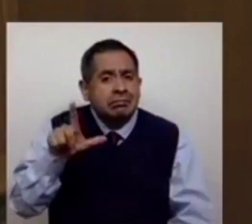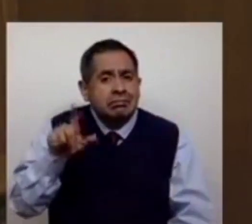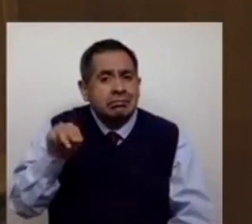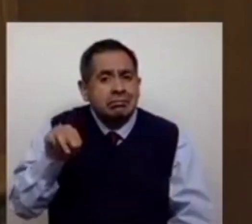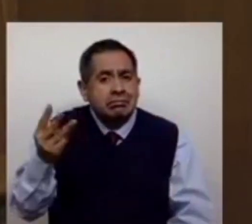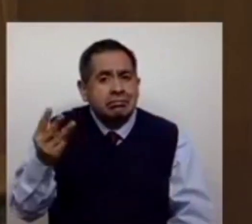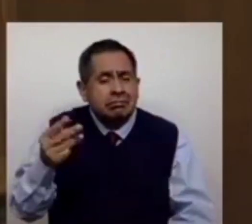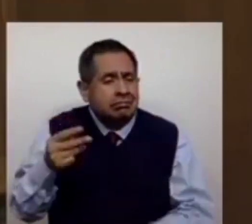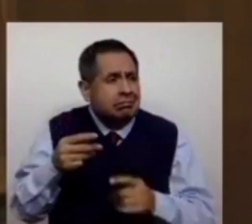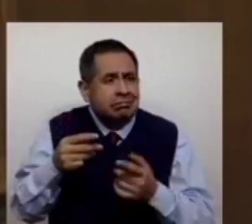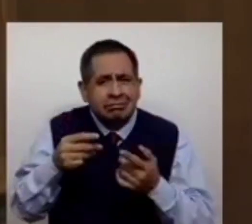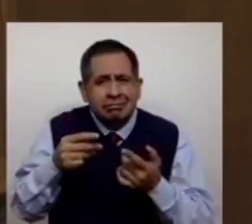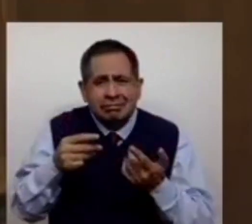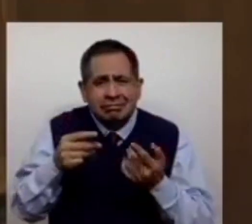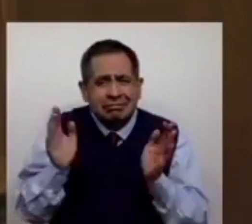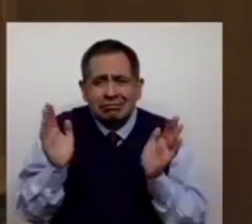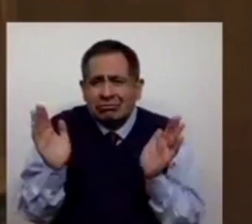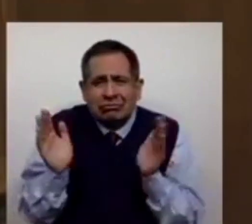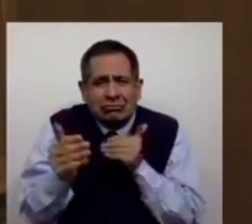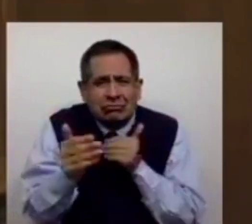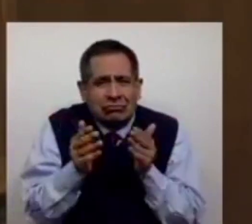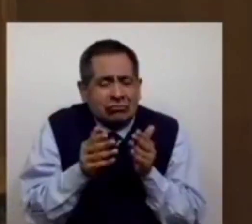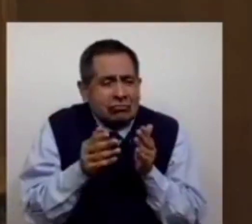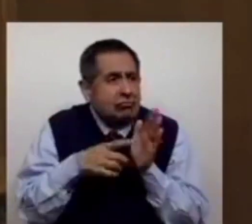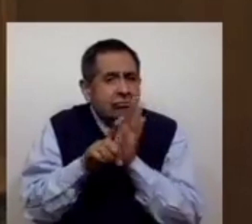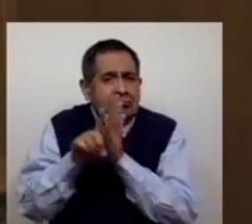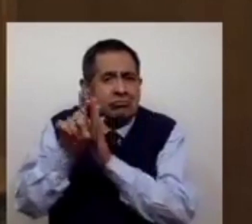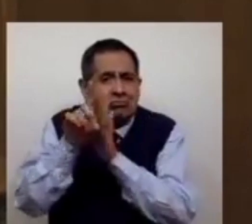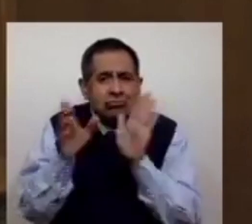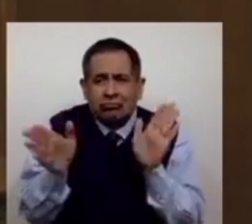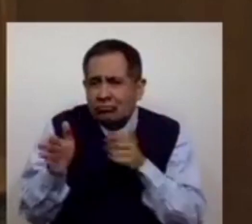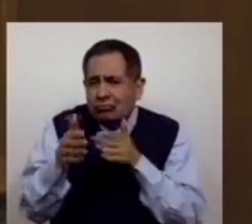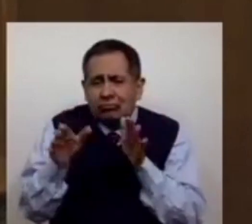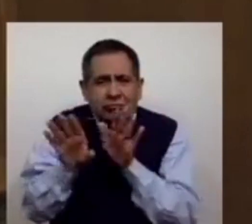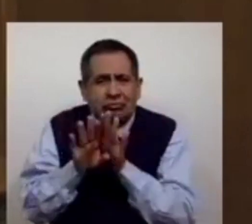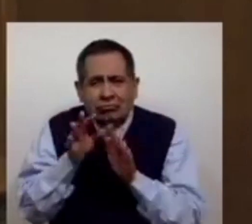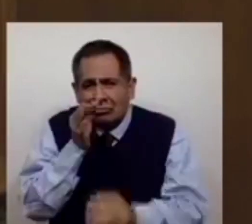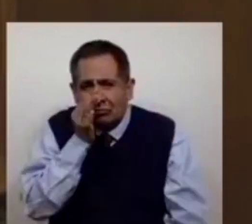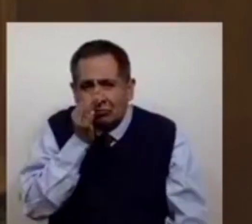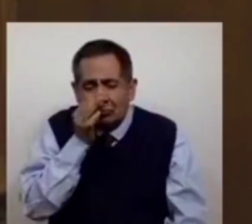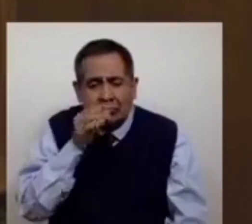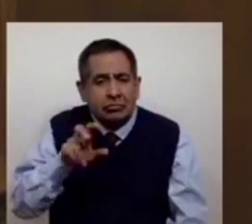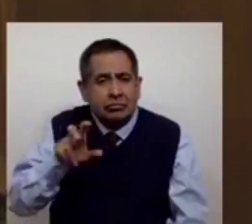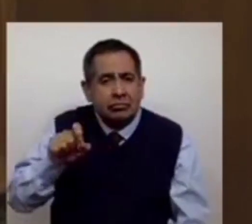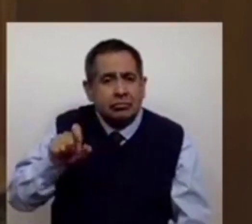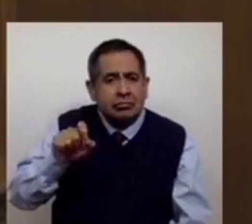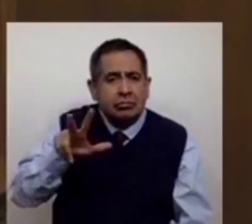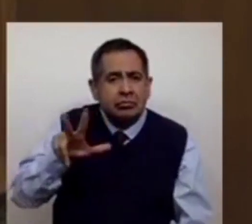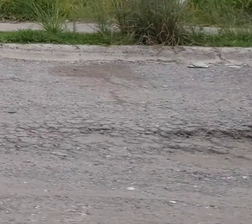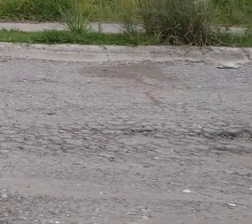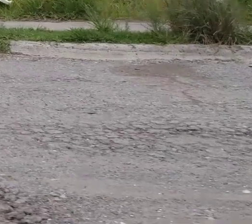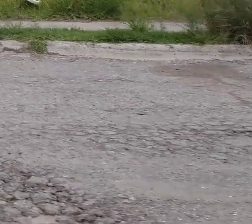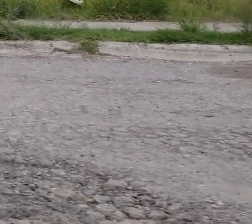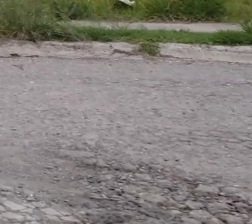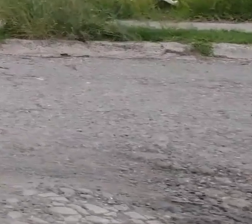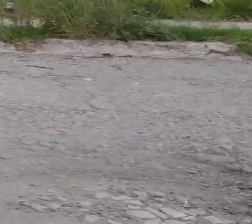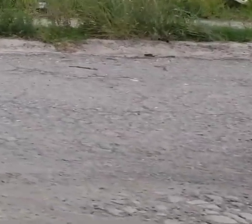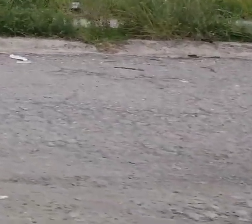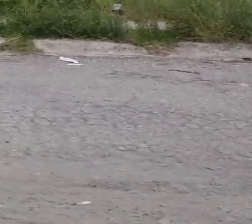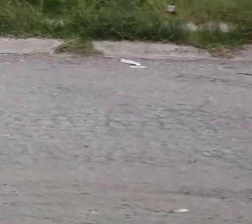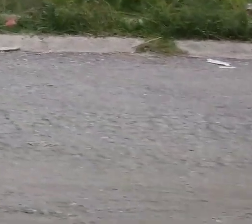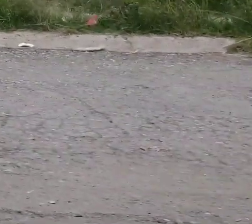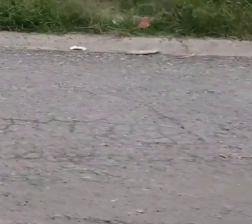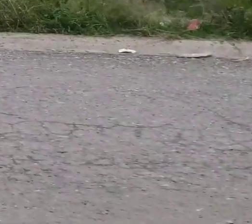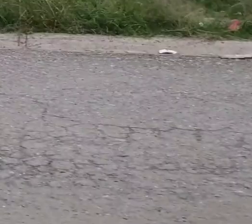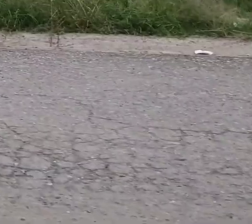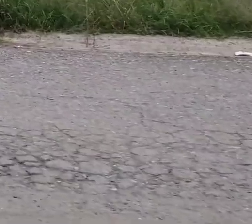los departamentos cuentan con tan solo 28 metros cuadrados. Estas